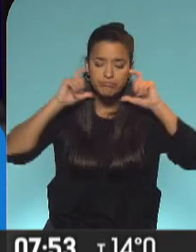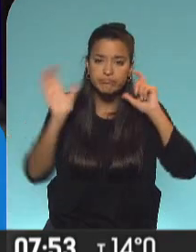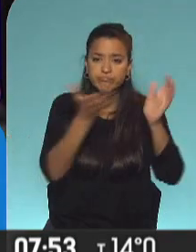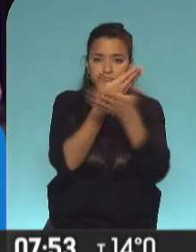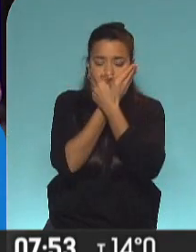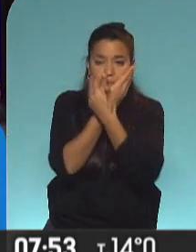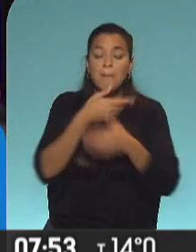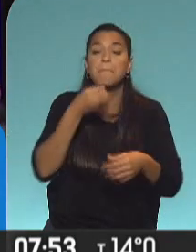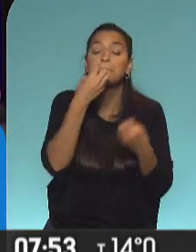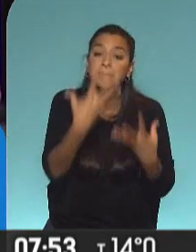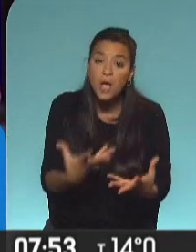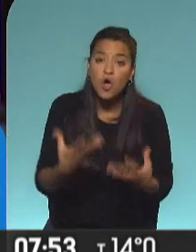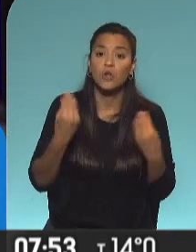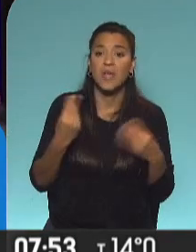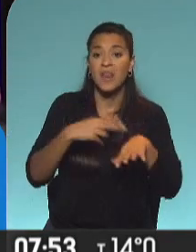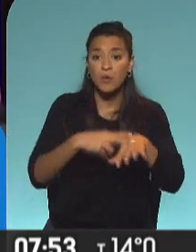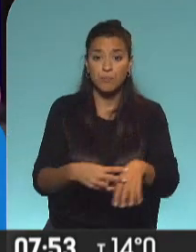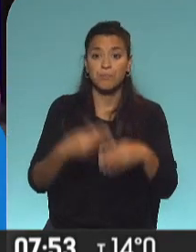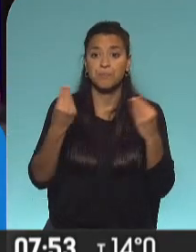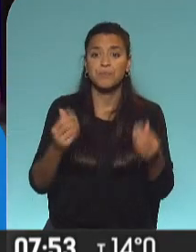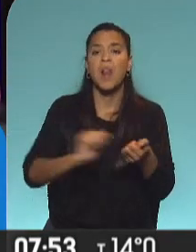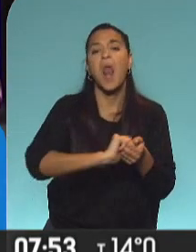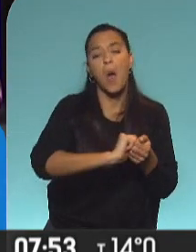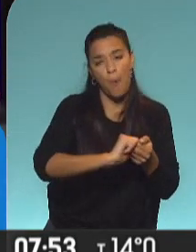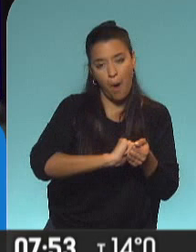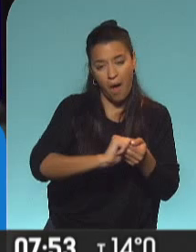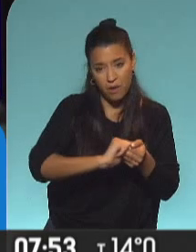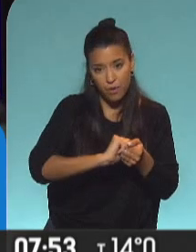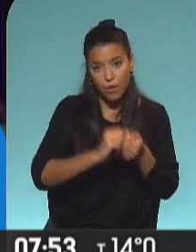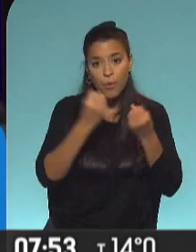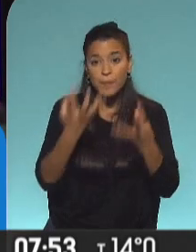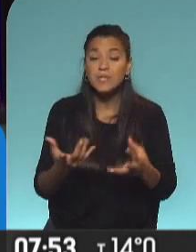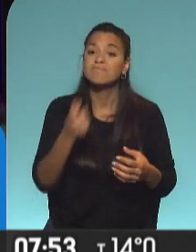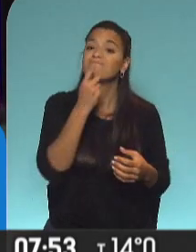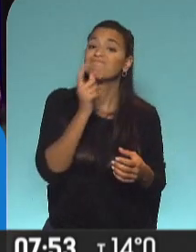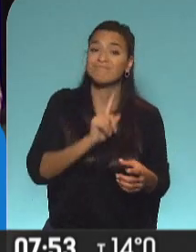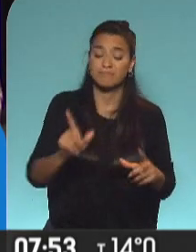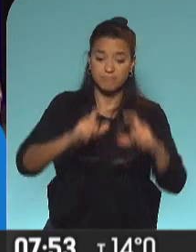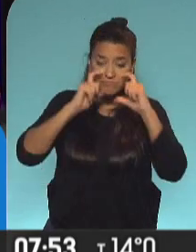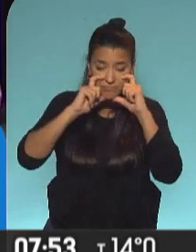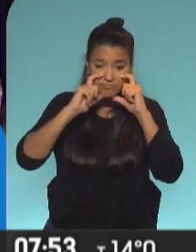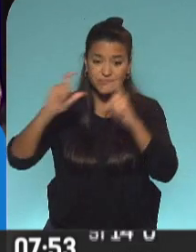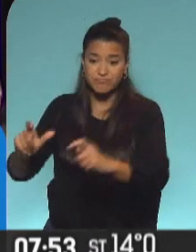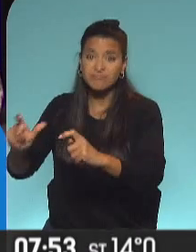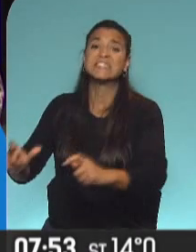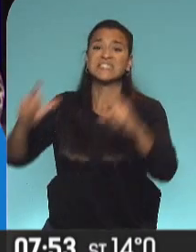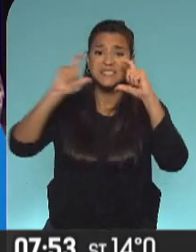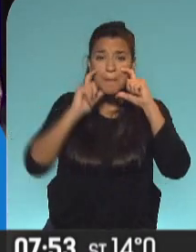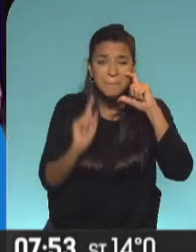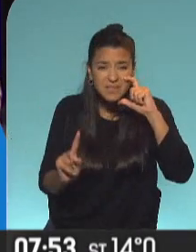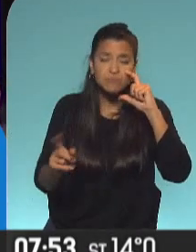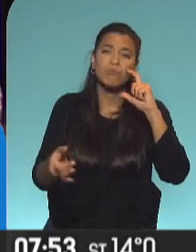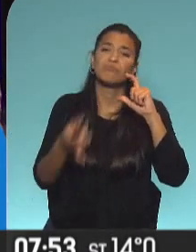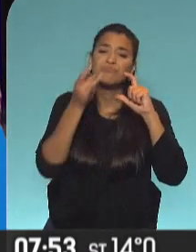casos siempre es muy recomendable que consideren lavarlos, ya que si no estarían justamente transmitiendo esta